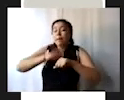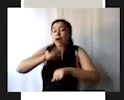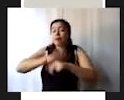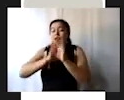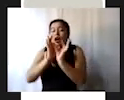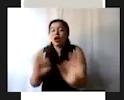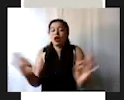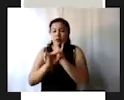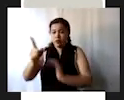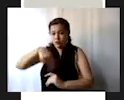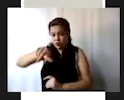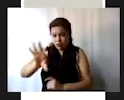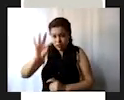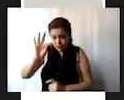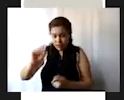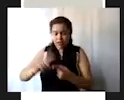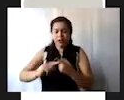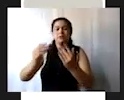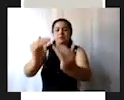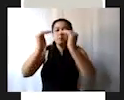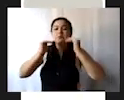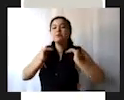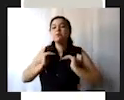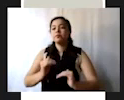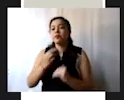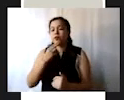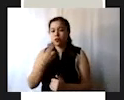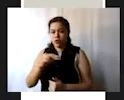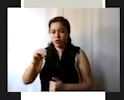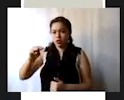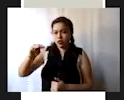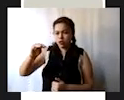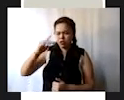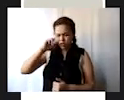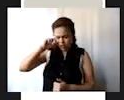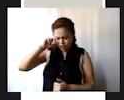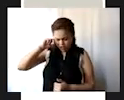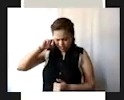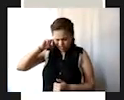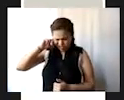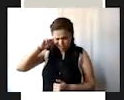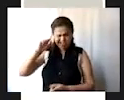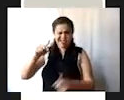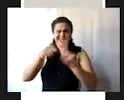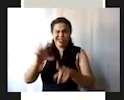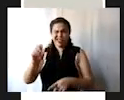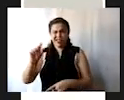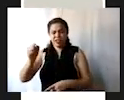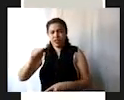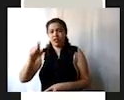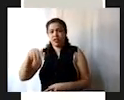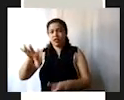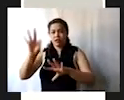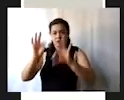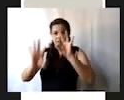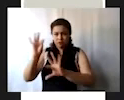importante. Después vamos a revisar las metas de ese ODS que seleccionaron, si es que ya las habían contemplado.